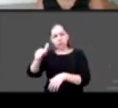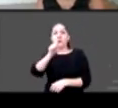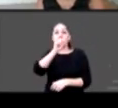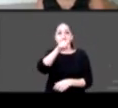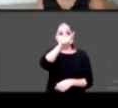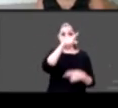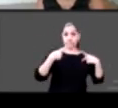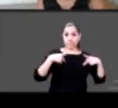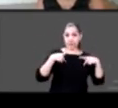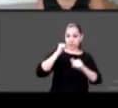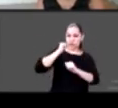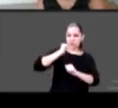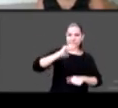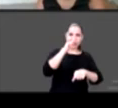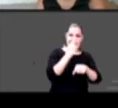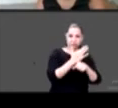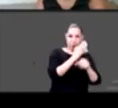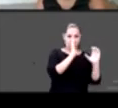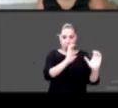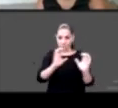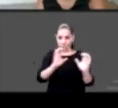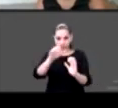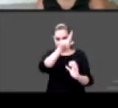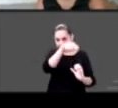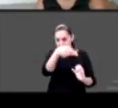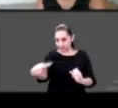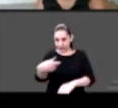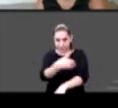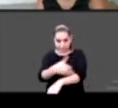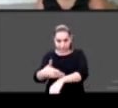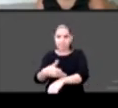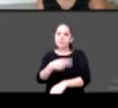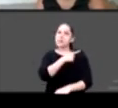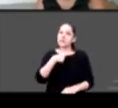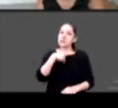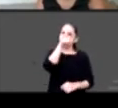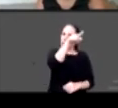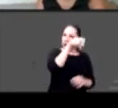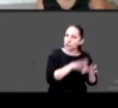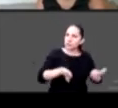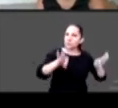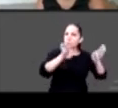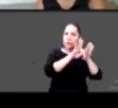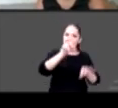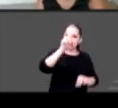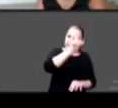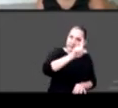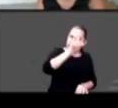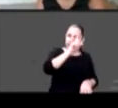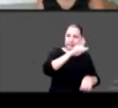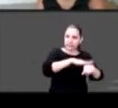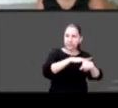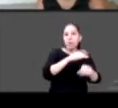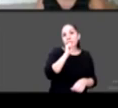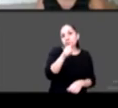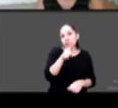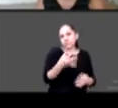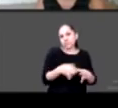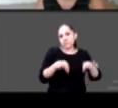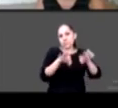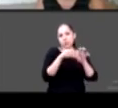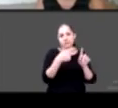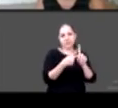con una herramienta como el termómetro. Muchísimas gracias y pues a la